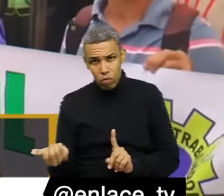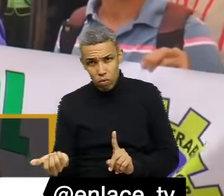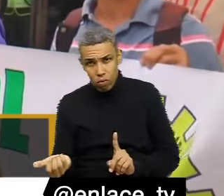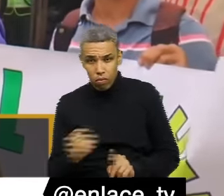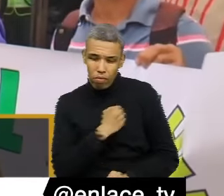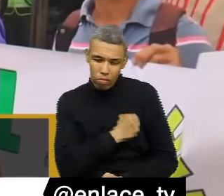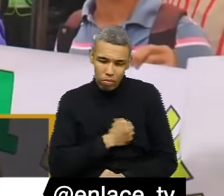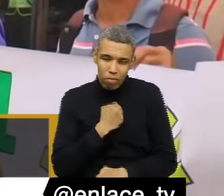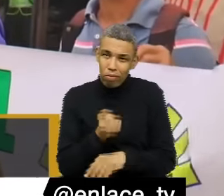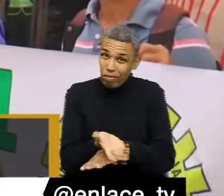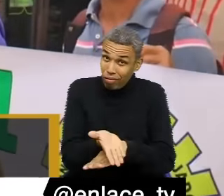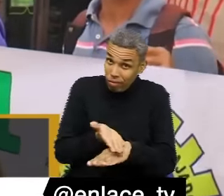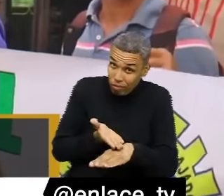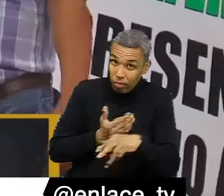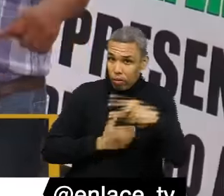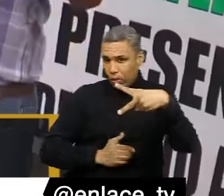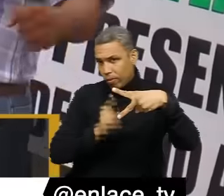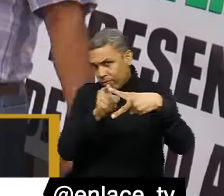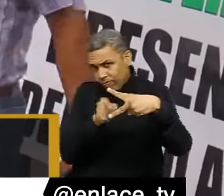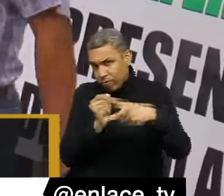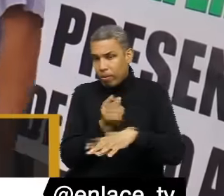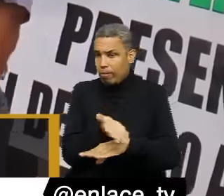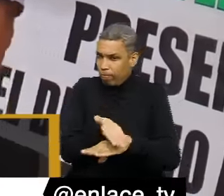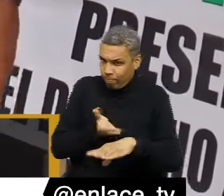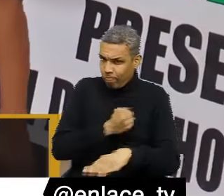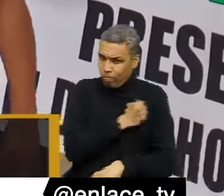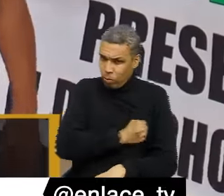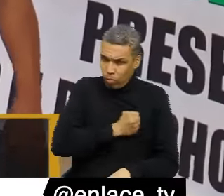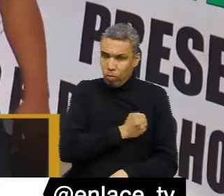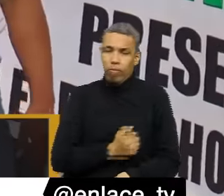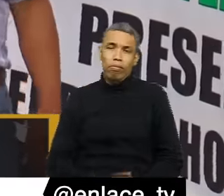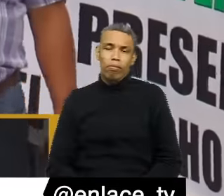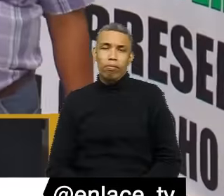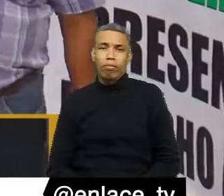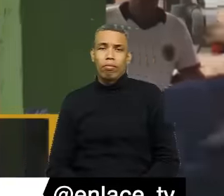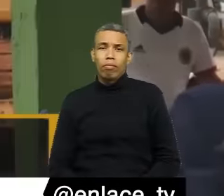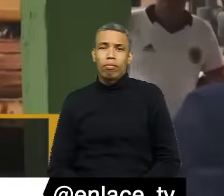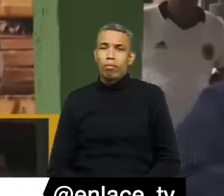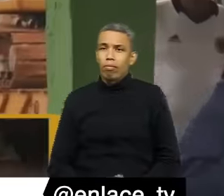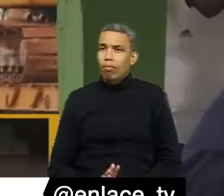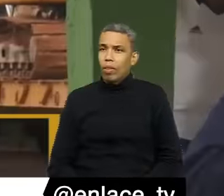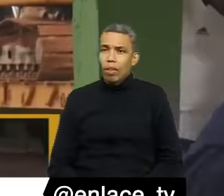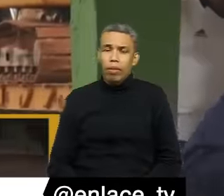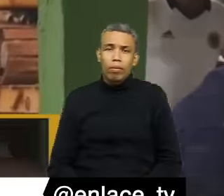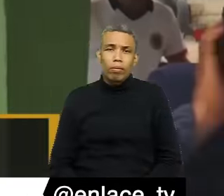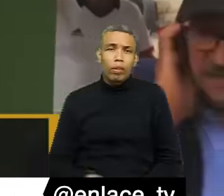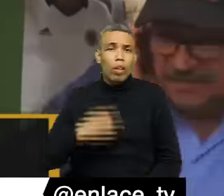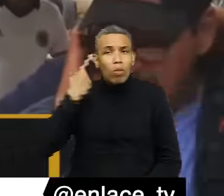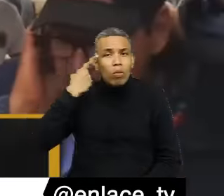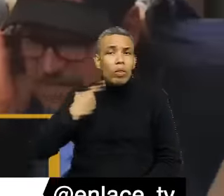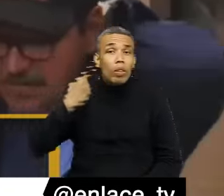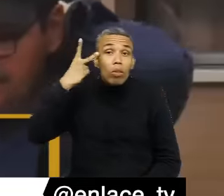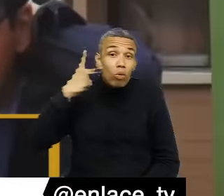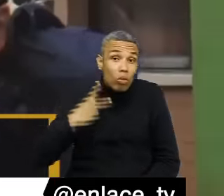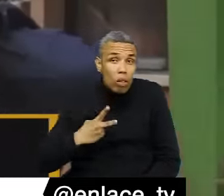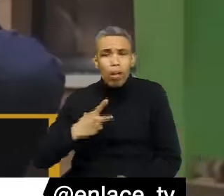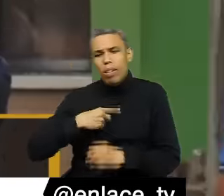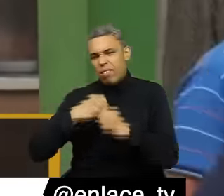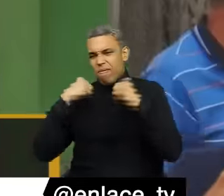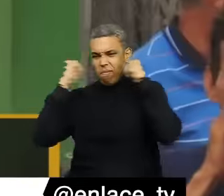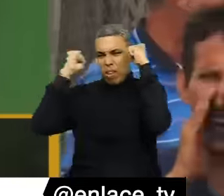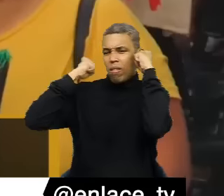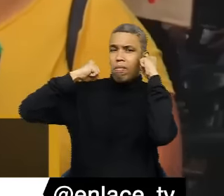exigimos que se nos hagan efectivas esas dos peticiones. Ya son varias las jornadas de protesta realizadas a las afueras de Fertilizantes Colombianos, y según el